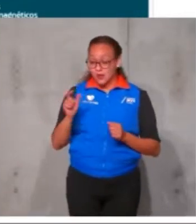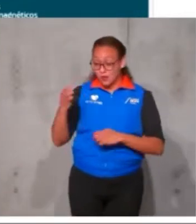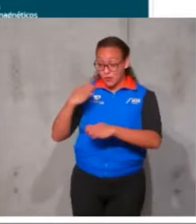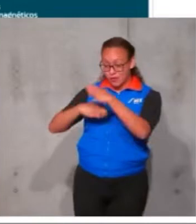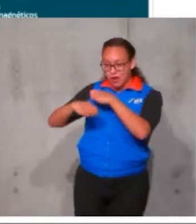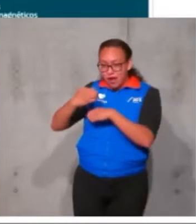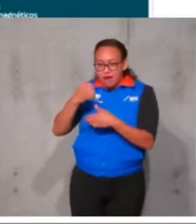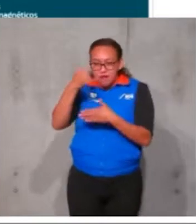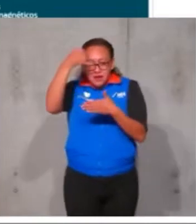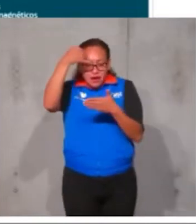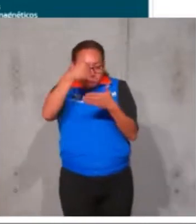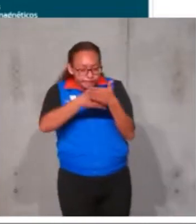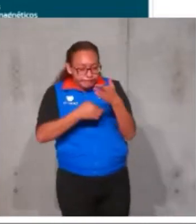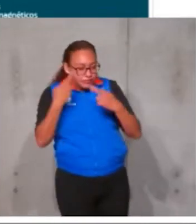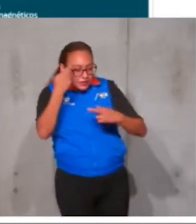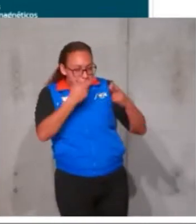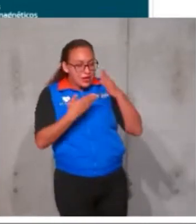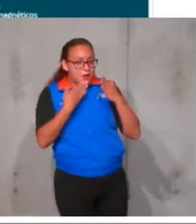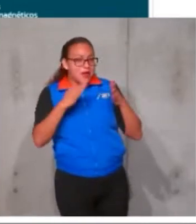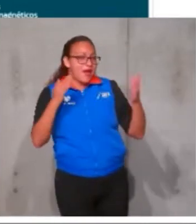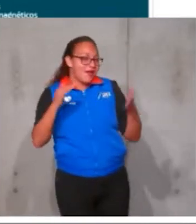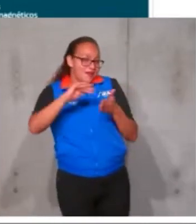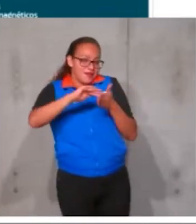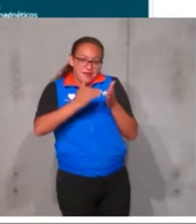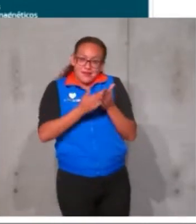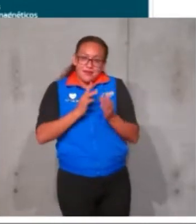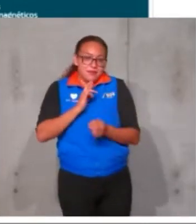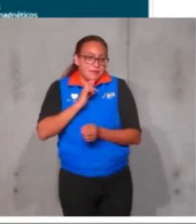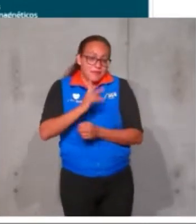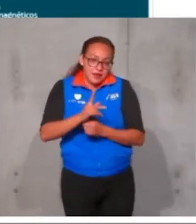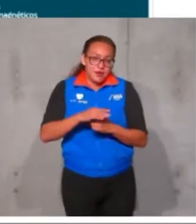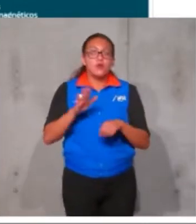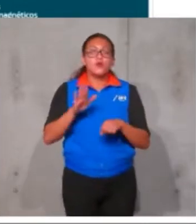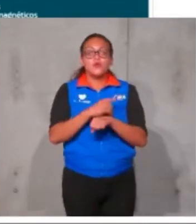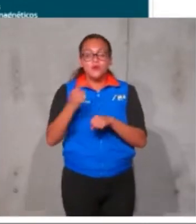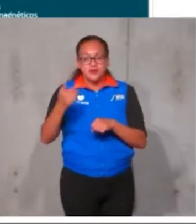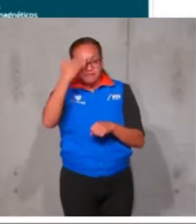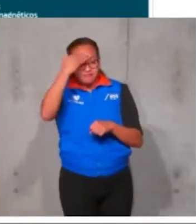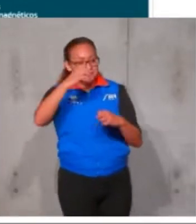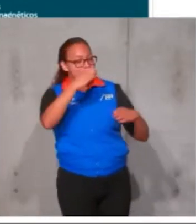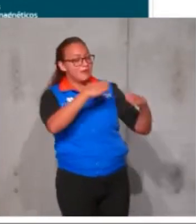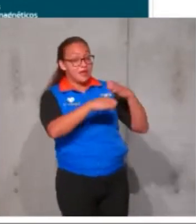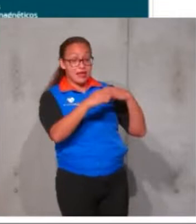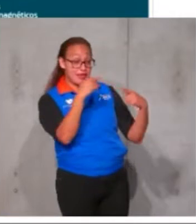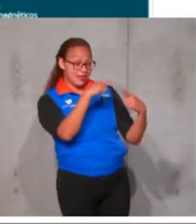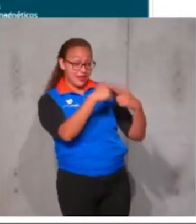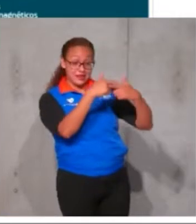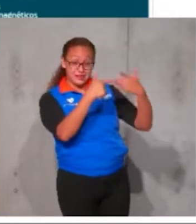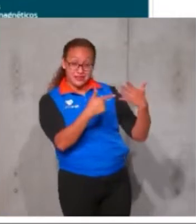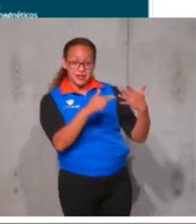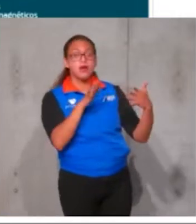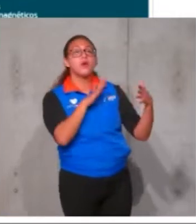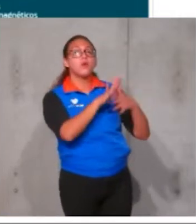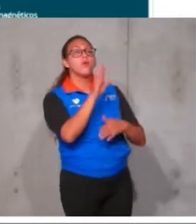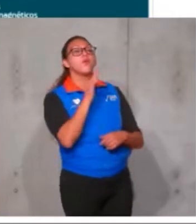en esa relevancia se puede armar la estrategia de sostenibilidad y de responsabilidad social de una